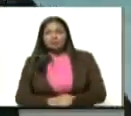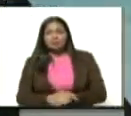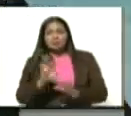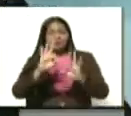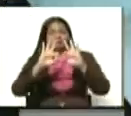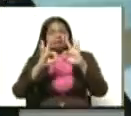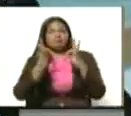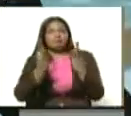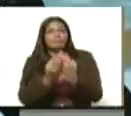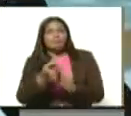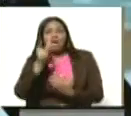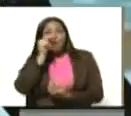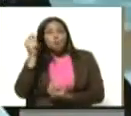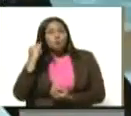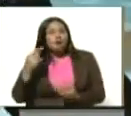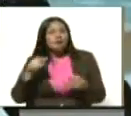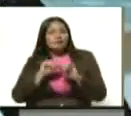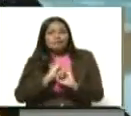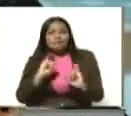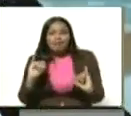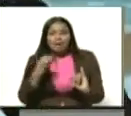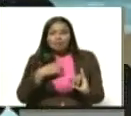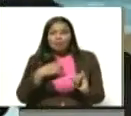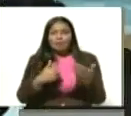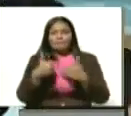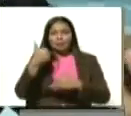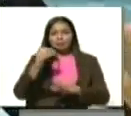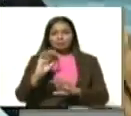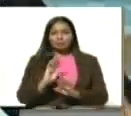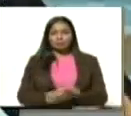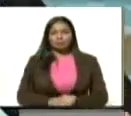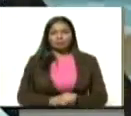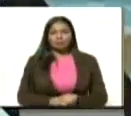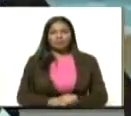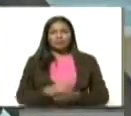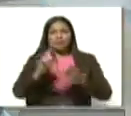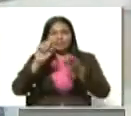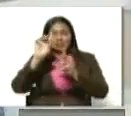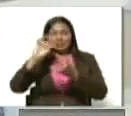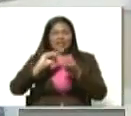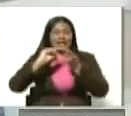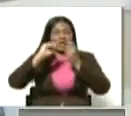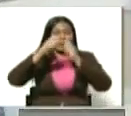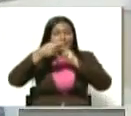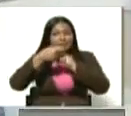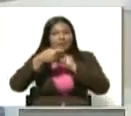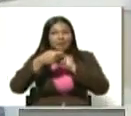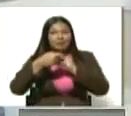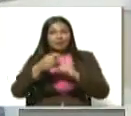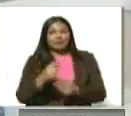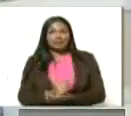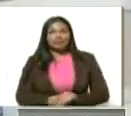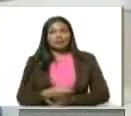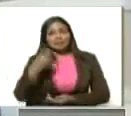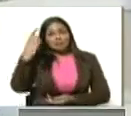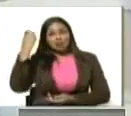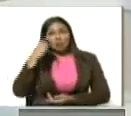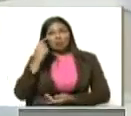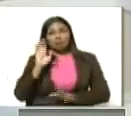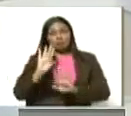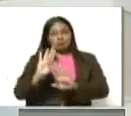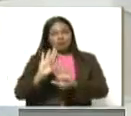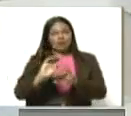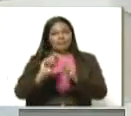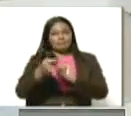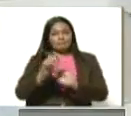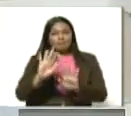familia es hombre-mujer. Bueno, yo pienso que hay que descodificar esos temas. Aquí hablan de tratamiento psicológico, claro, se respeta. Bueno,